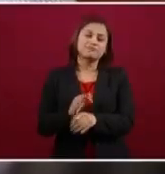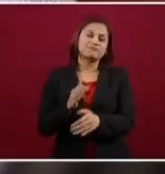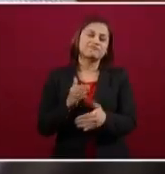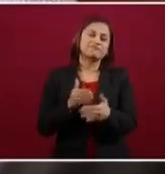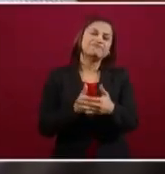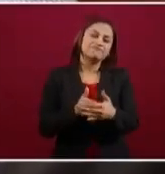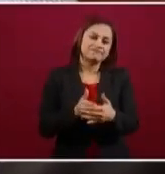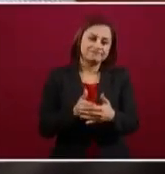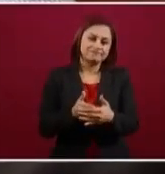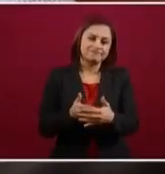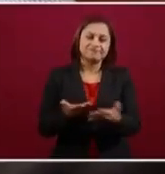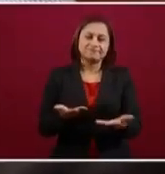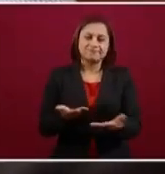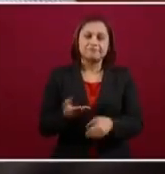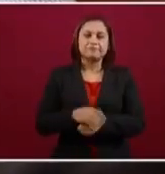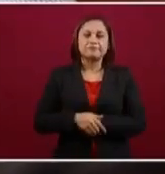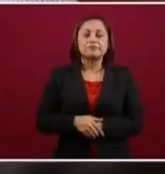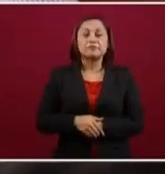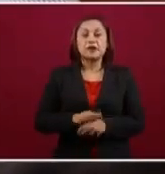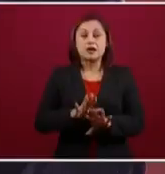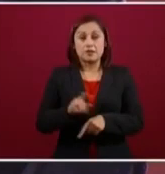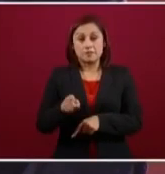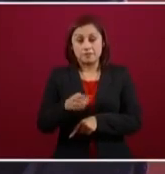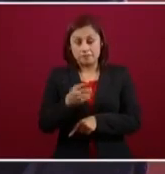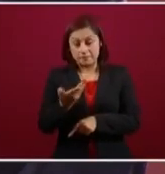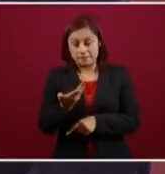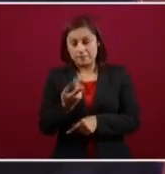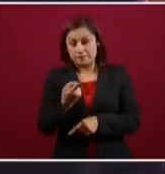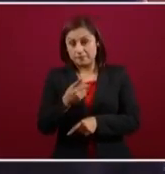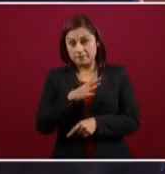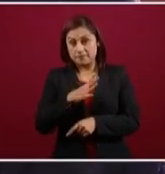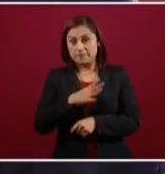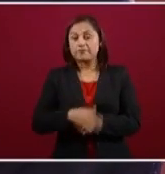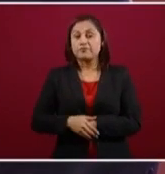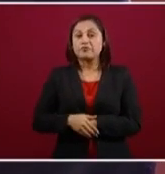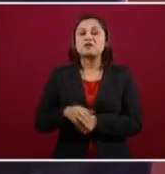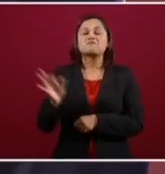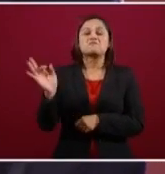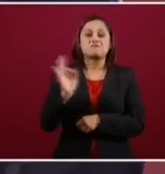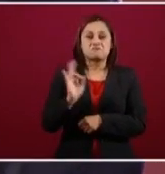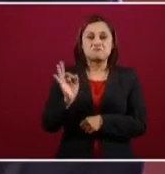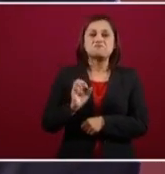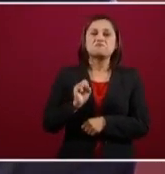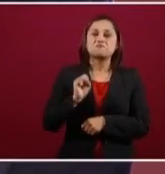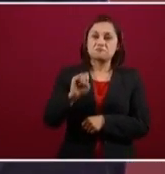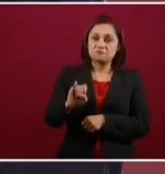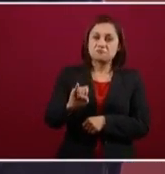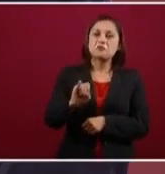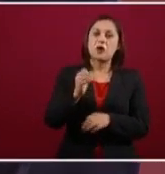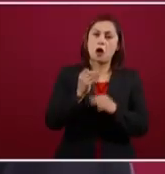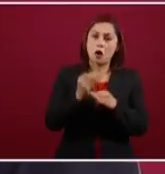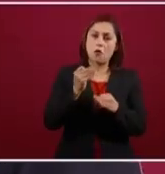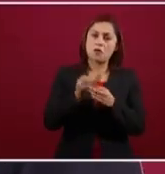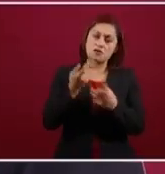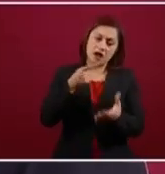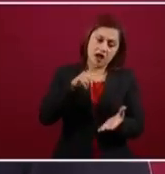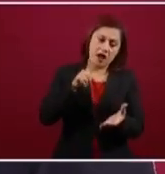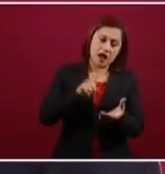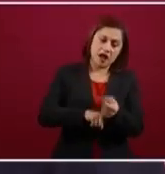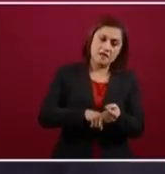presidente? Debe de haber, sí, como estamos limpiando aduanas, como estamos limpiando